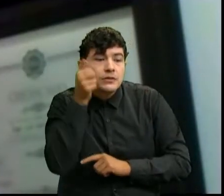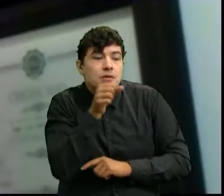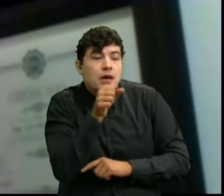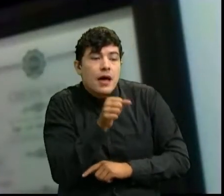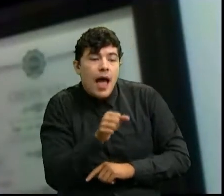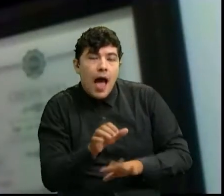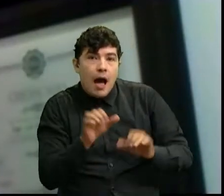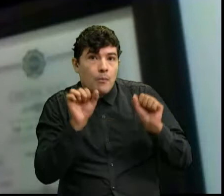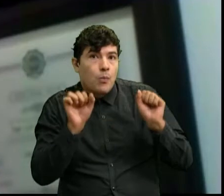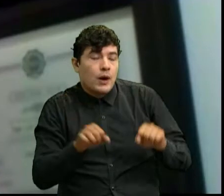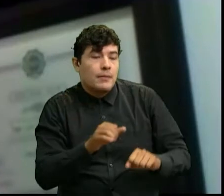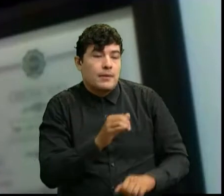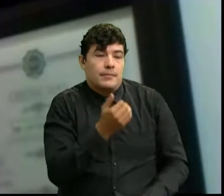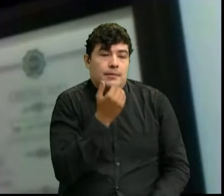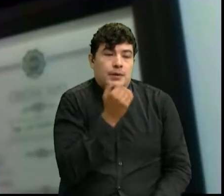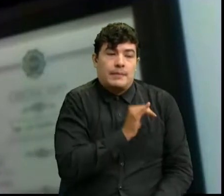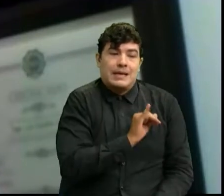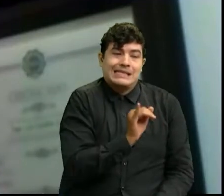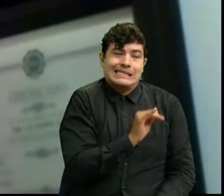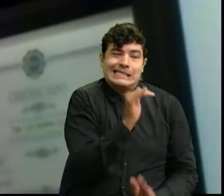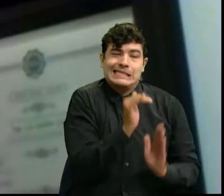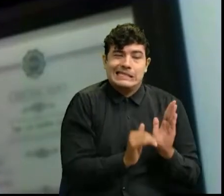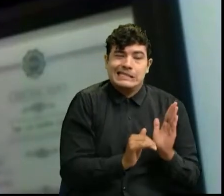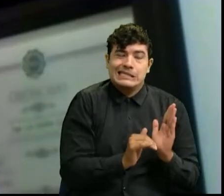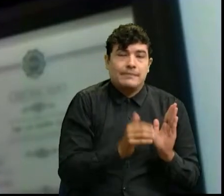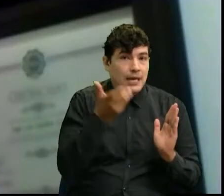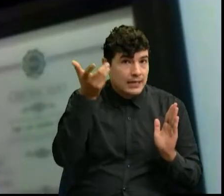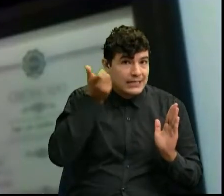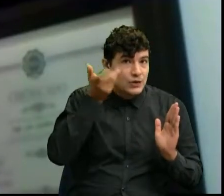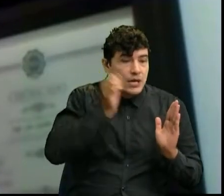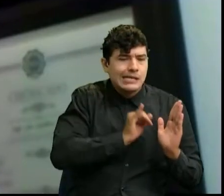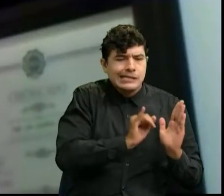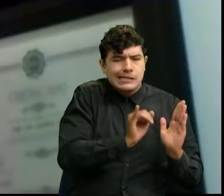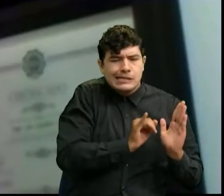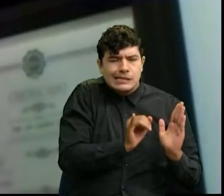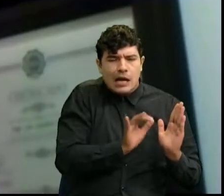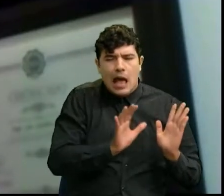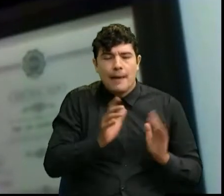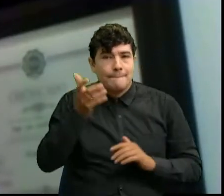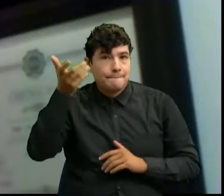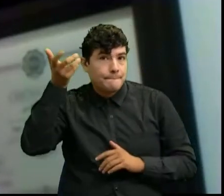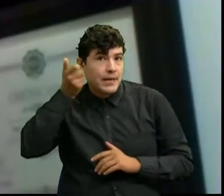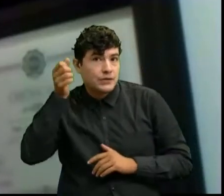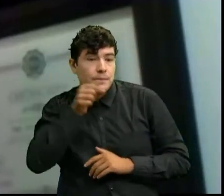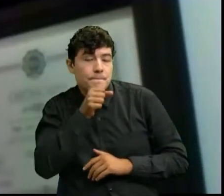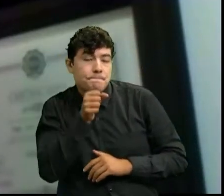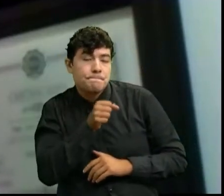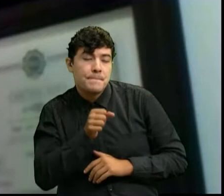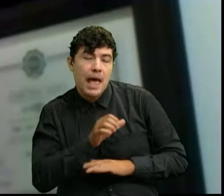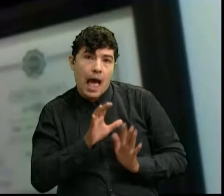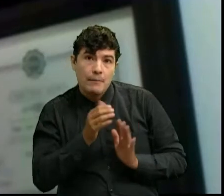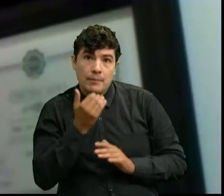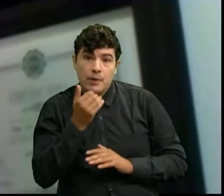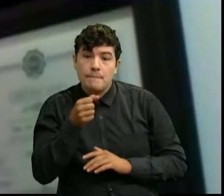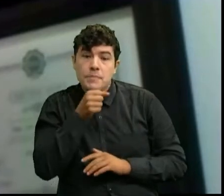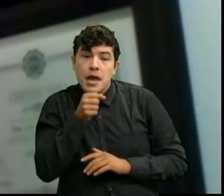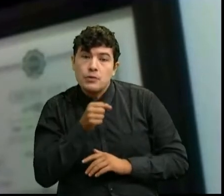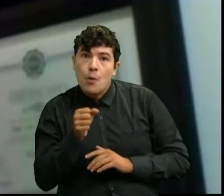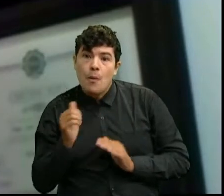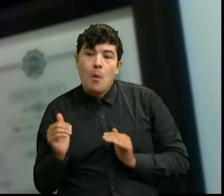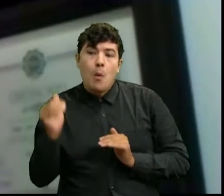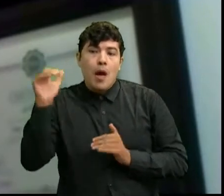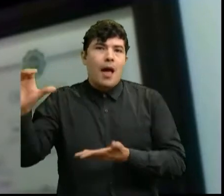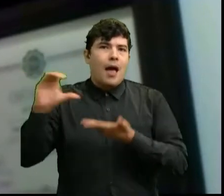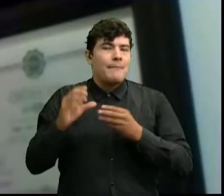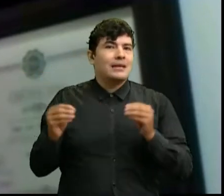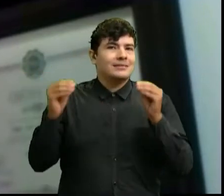un porcentaje superior. Porque en aquellos casos donde la persona esté en régimen de transición, recordemos que con la nueva postura de la Sala de